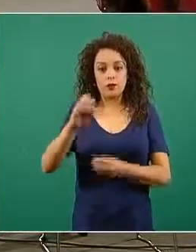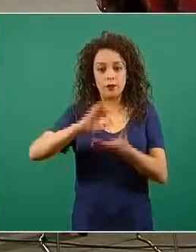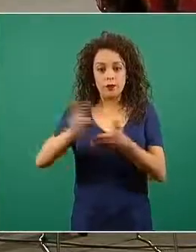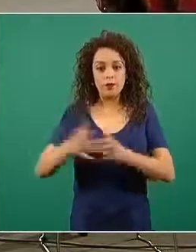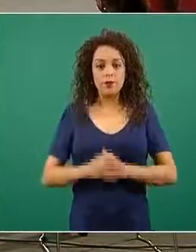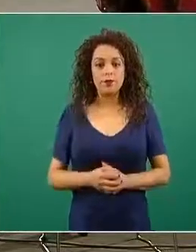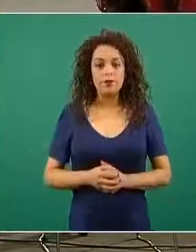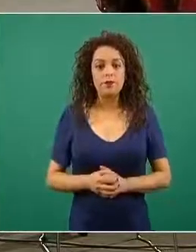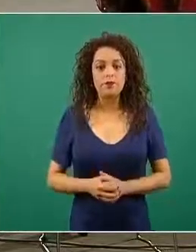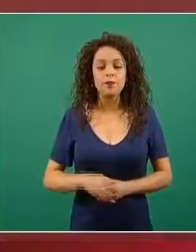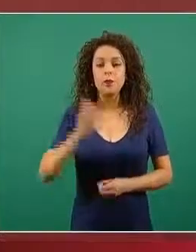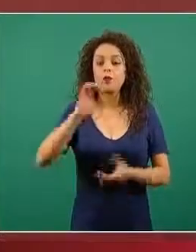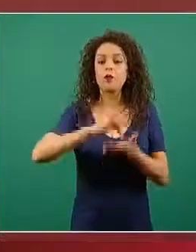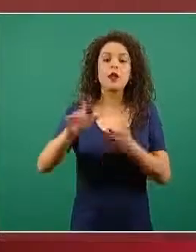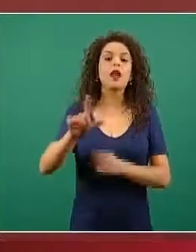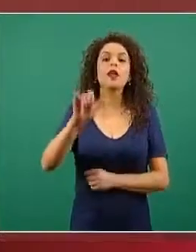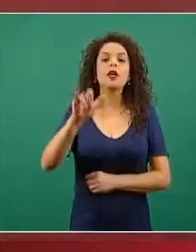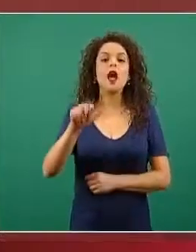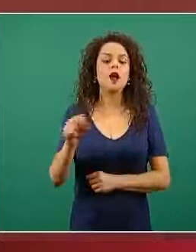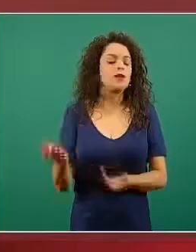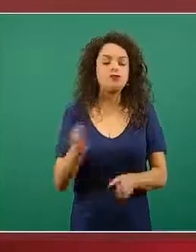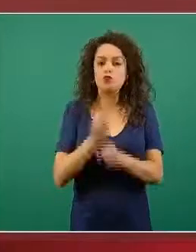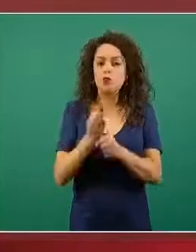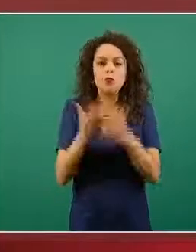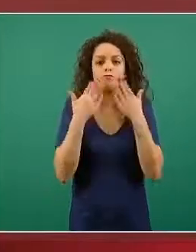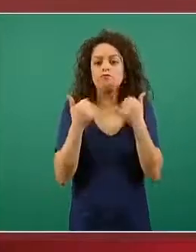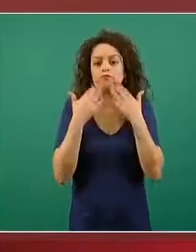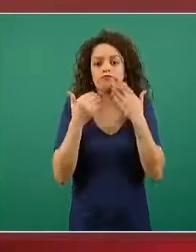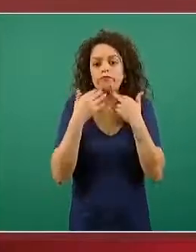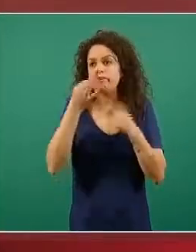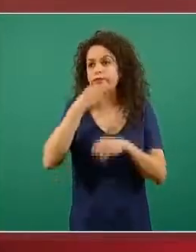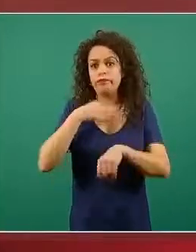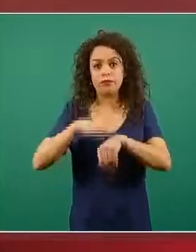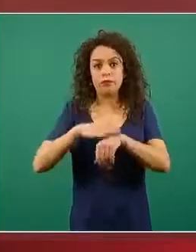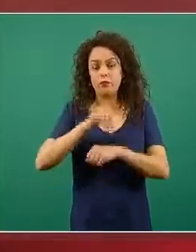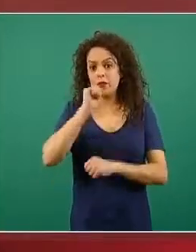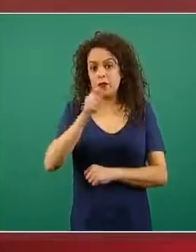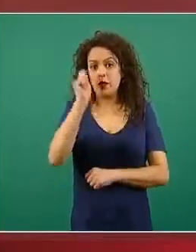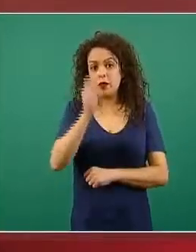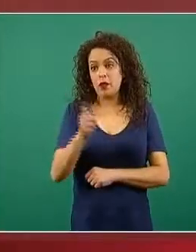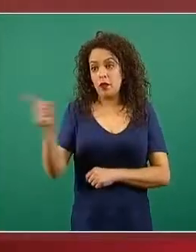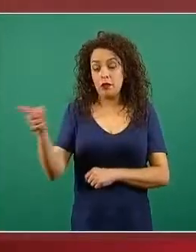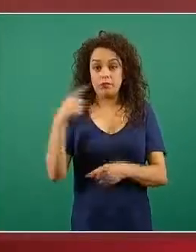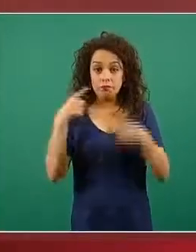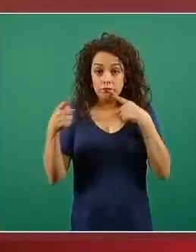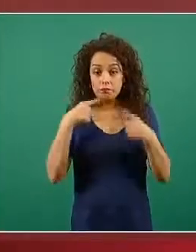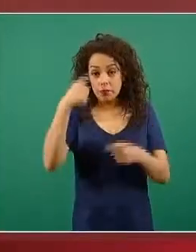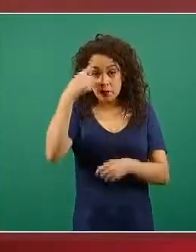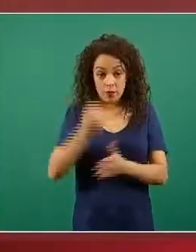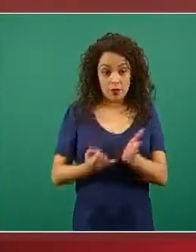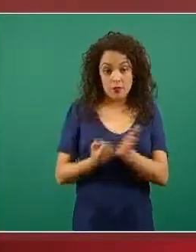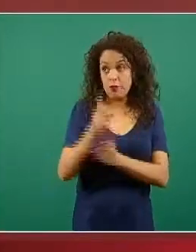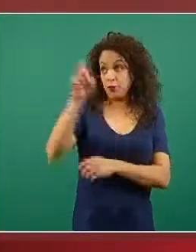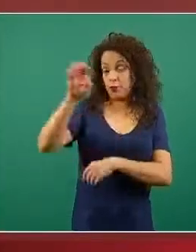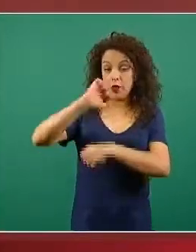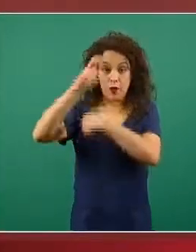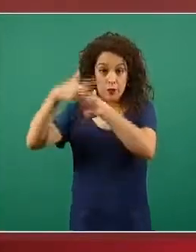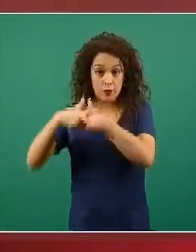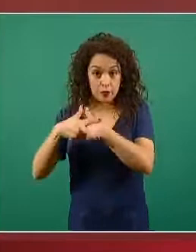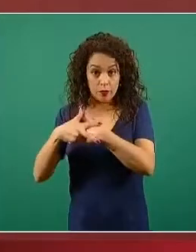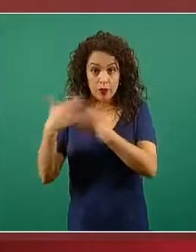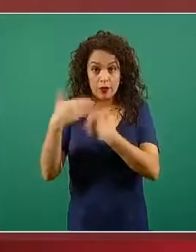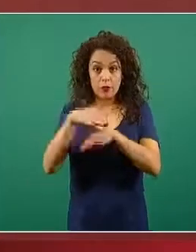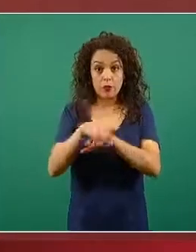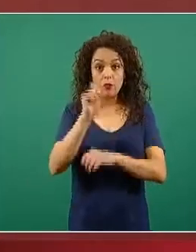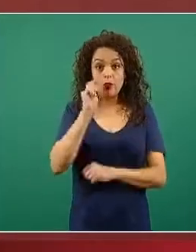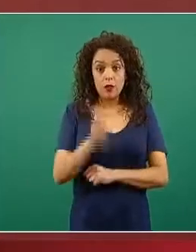Gracias, Liliana. No, hasta el momento no tenemos indicación alguna de que las decisiones de la Unión Europea sobre